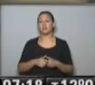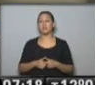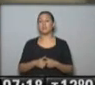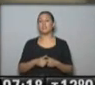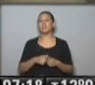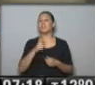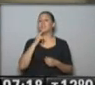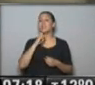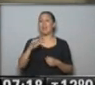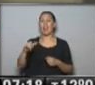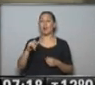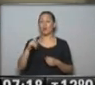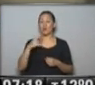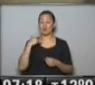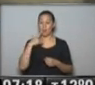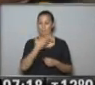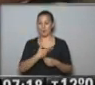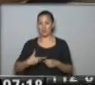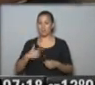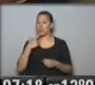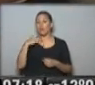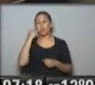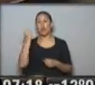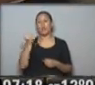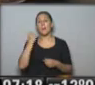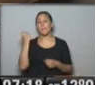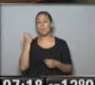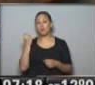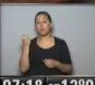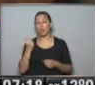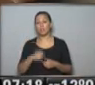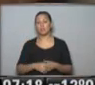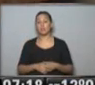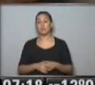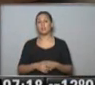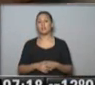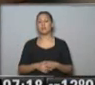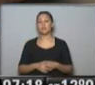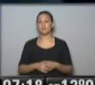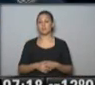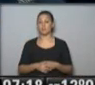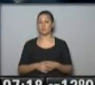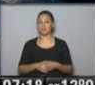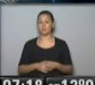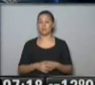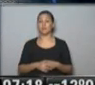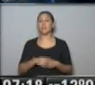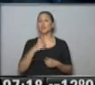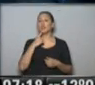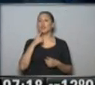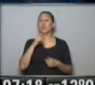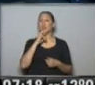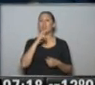enunciados generales que ha hecho la Presidenta son muy importantes. Es una ampliación del Consejo a